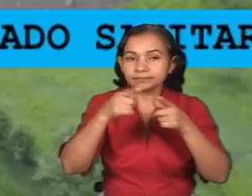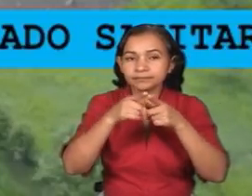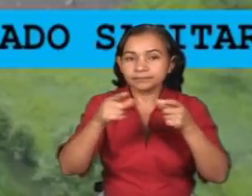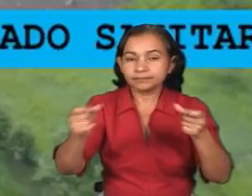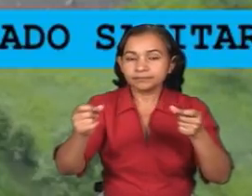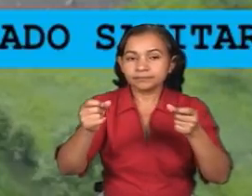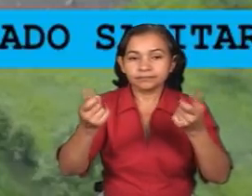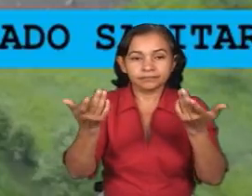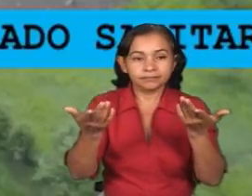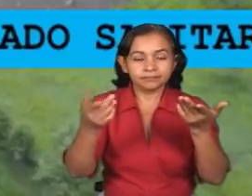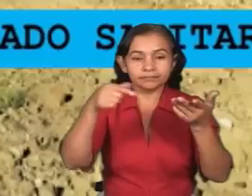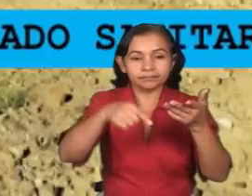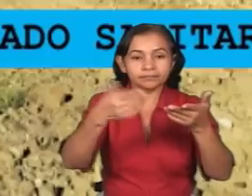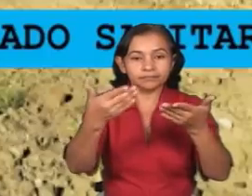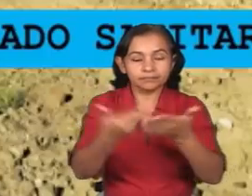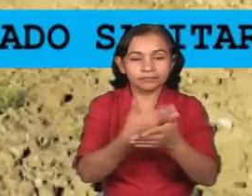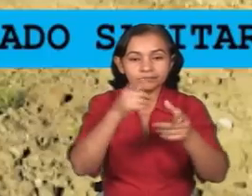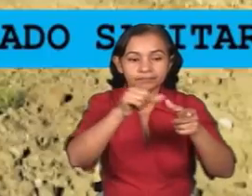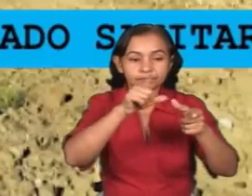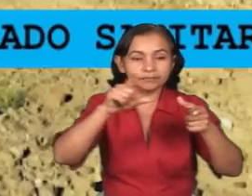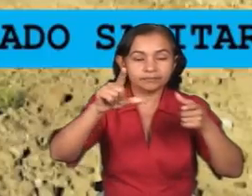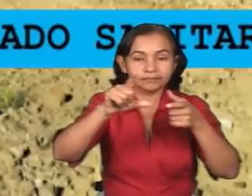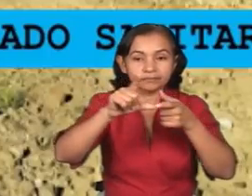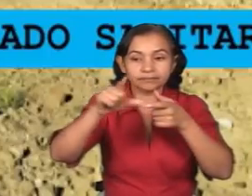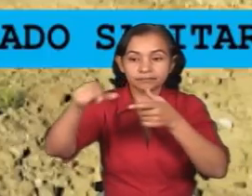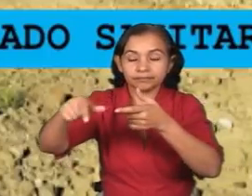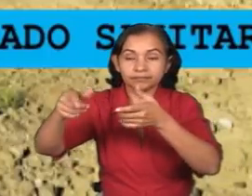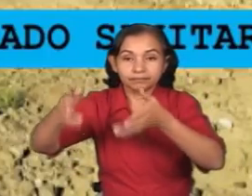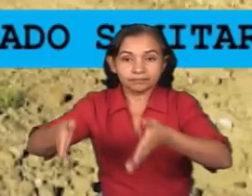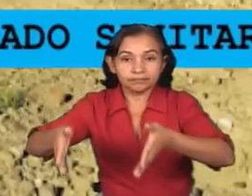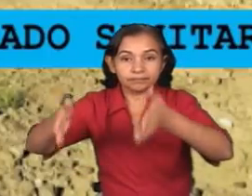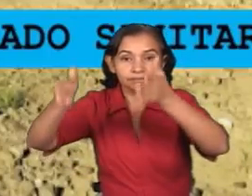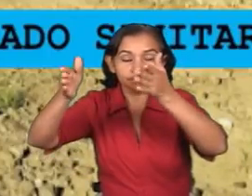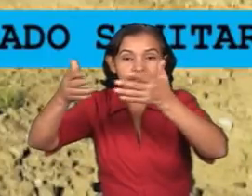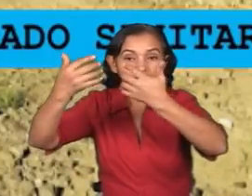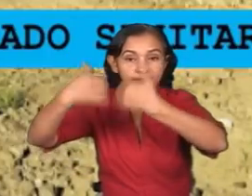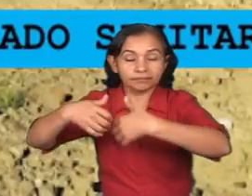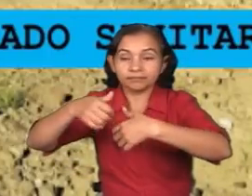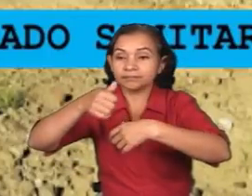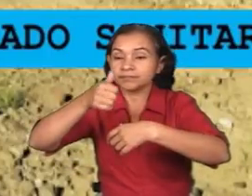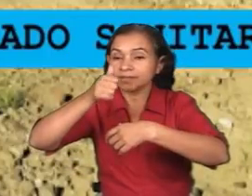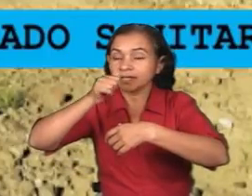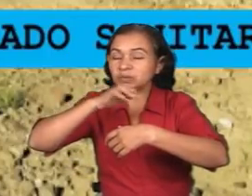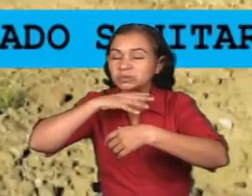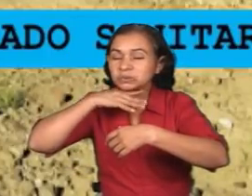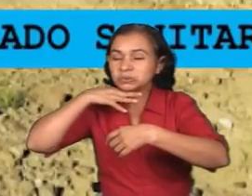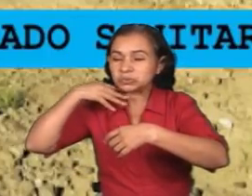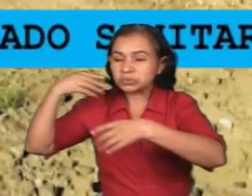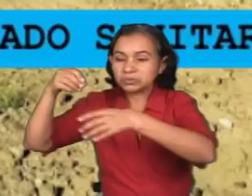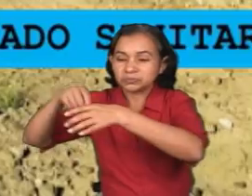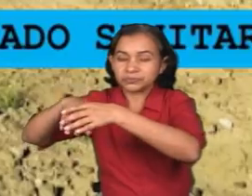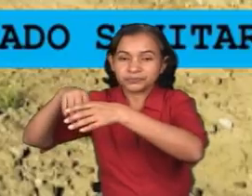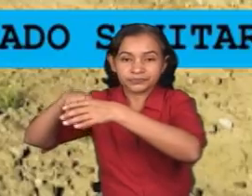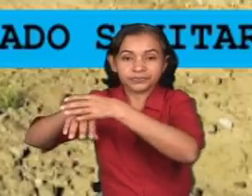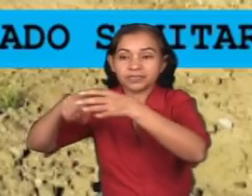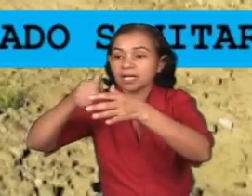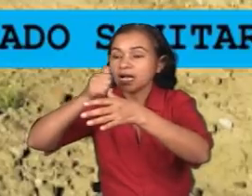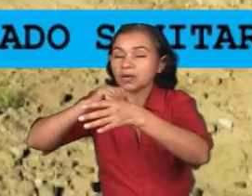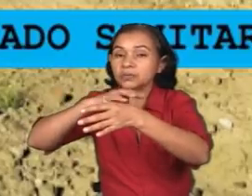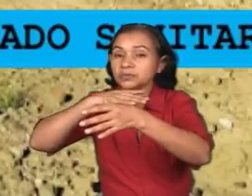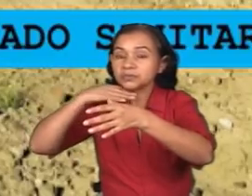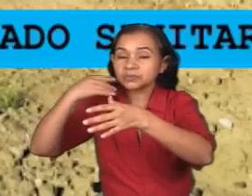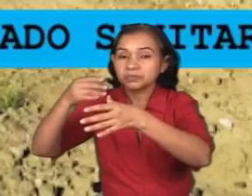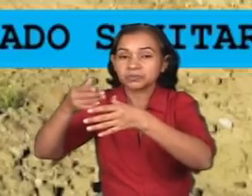el Salvador Allende como lo definimos. La planta de tratamiento con el otro gran proyecto que hizo la alcaldía de Managua en el vertedero